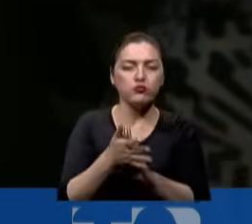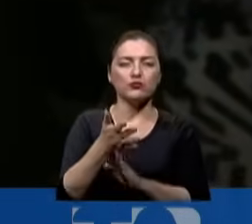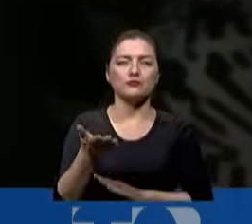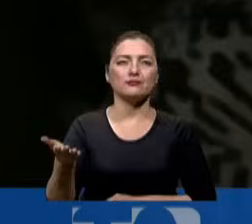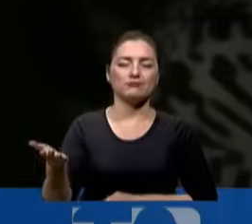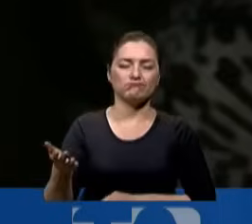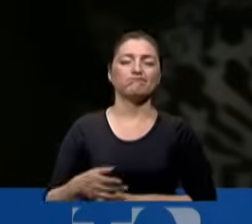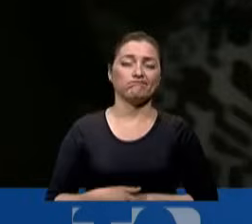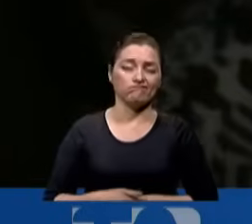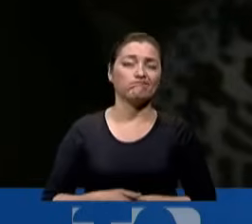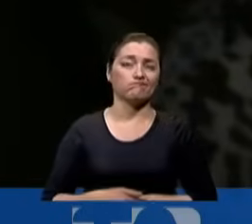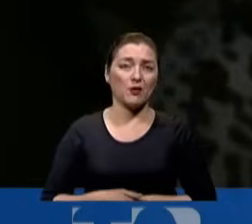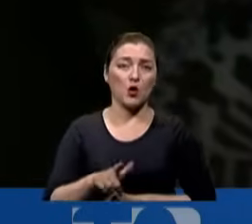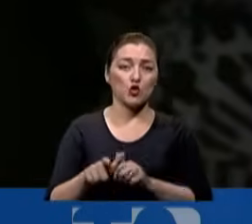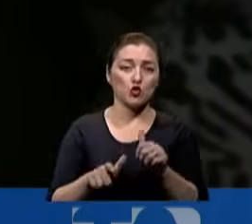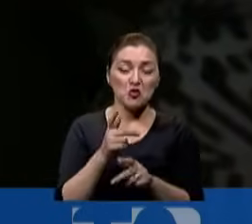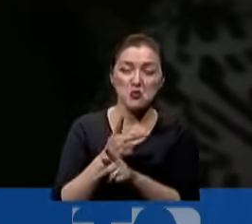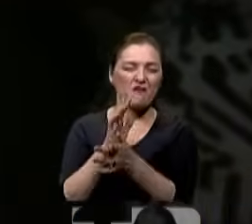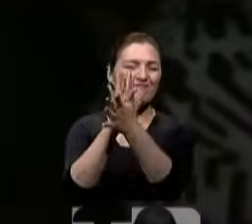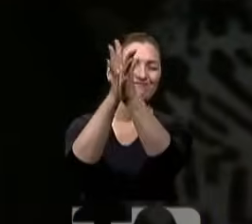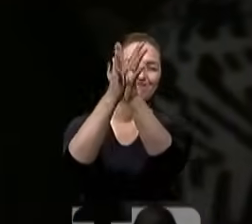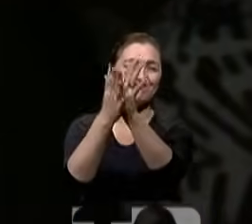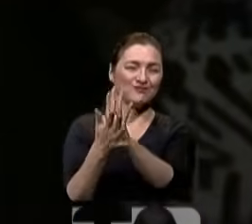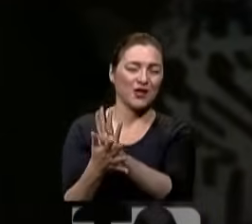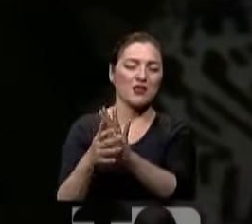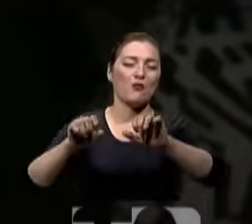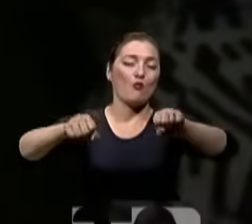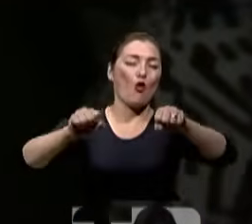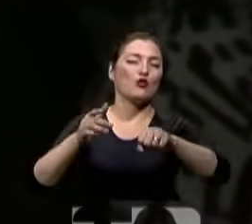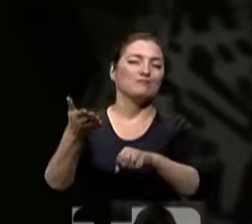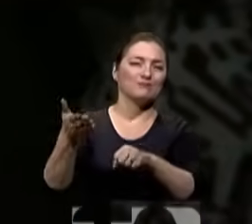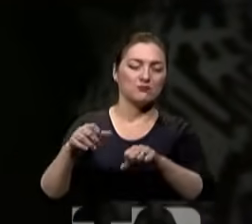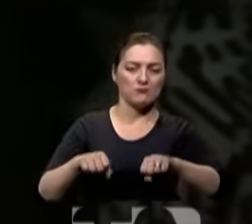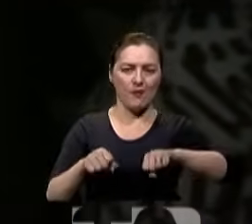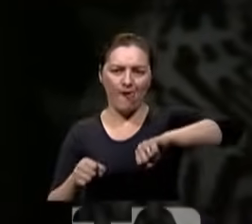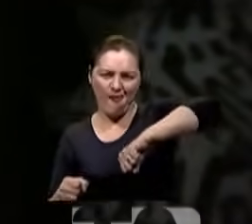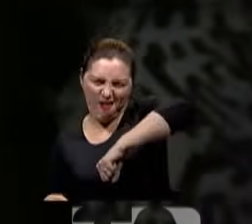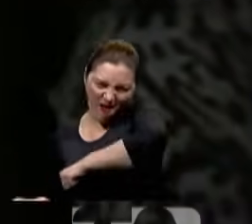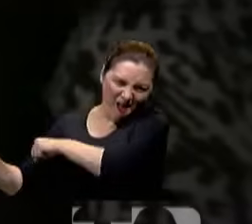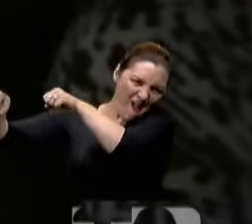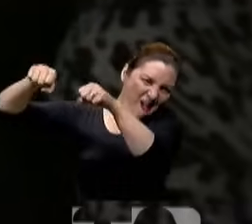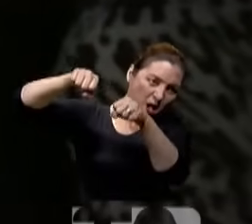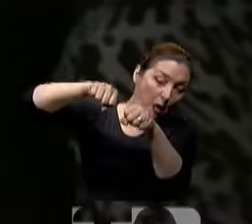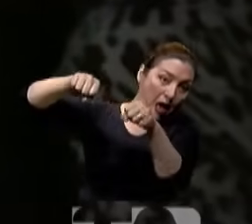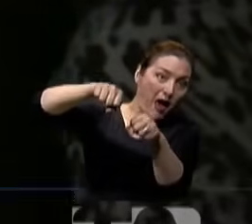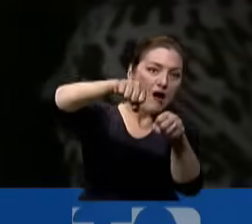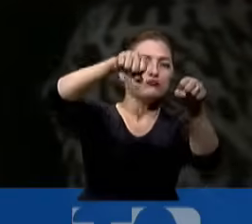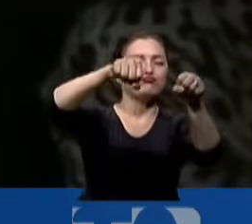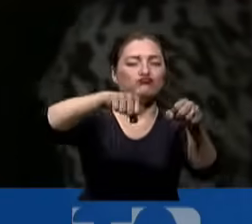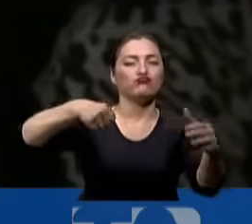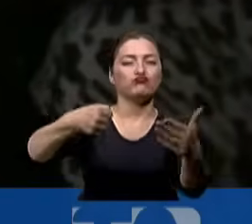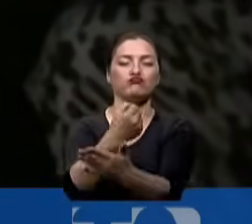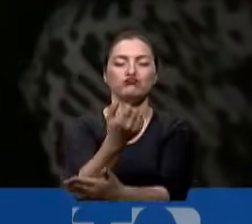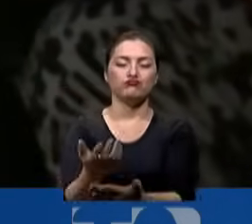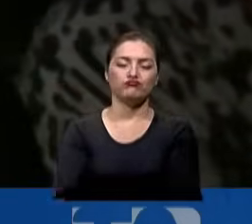La imprudencia también de los que andan en motos, ¿no? A veces creo que se curvan mucho y a veces ahí pierden la velocidad